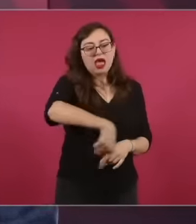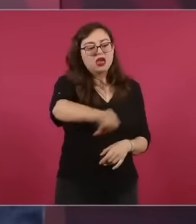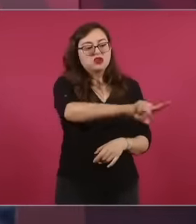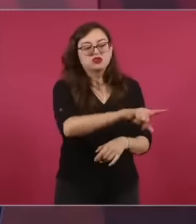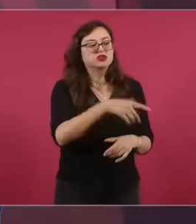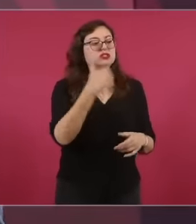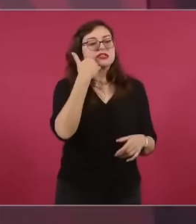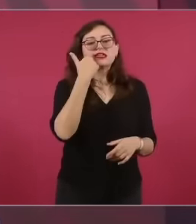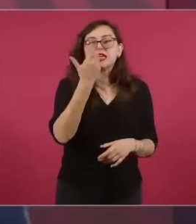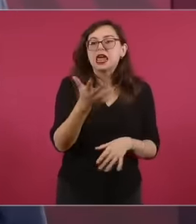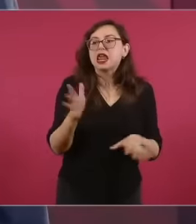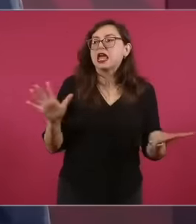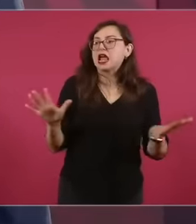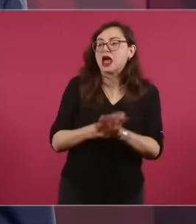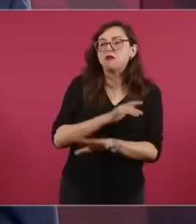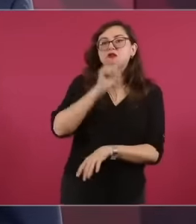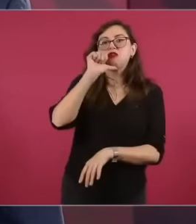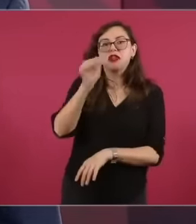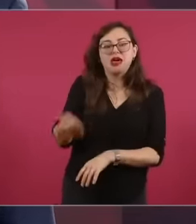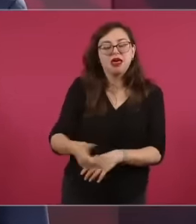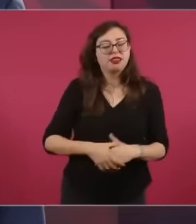pues cuando tenían mayoría